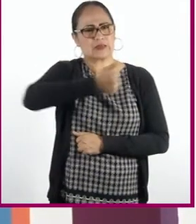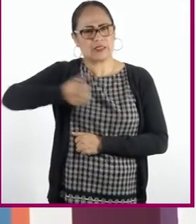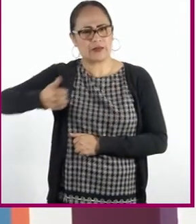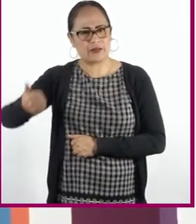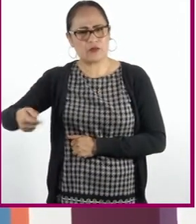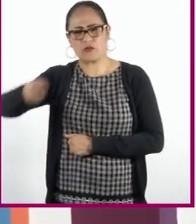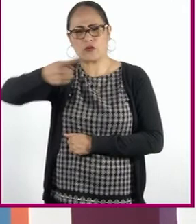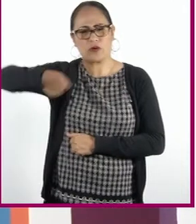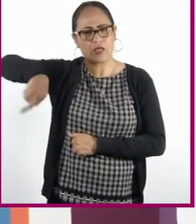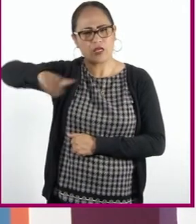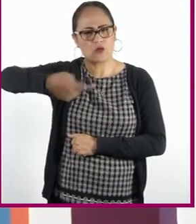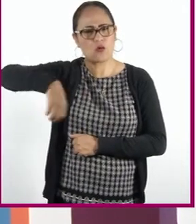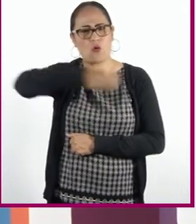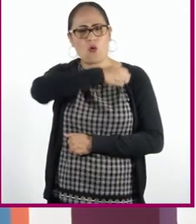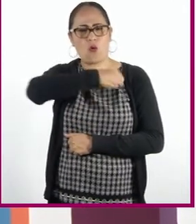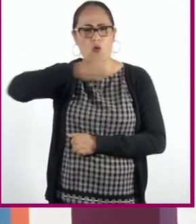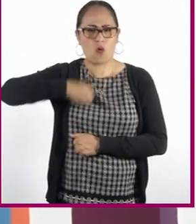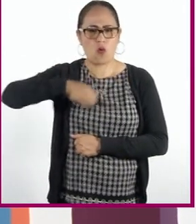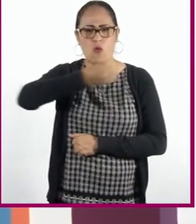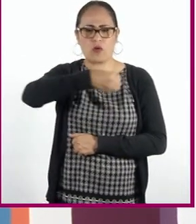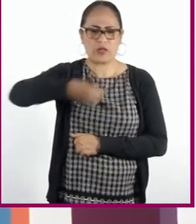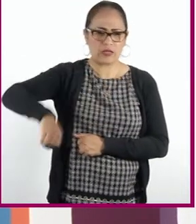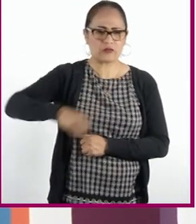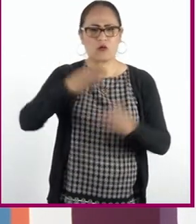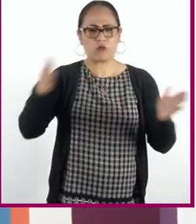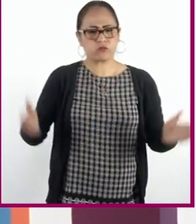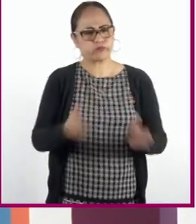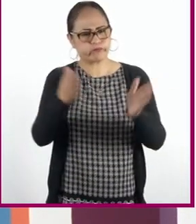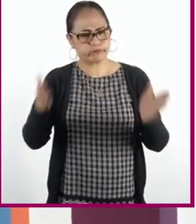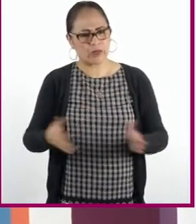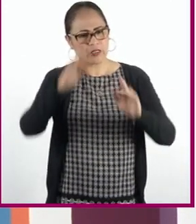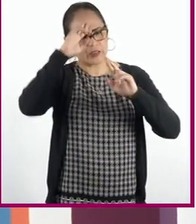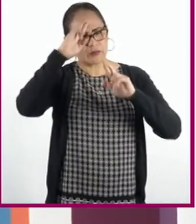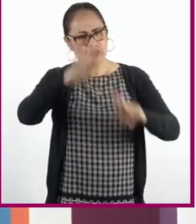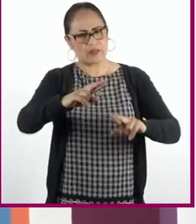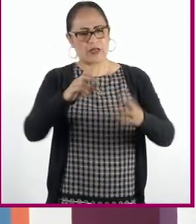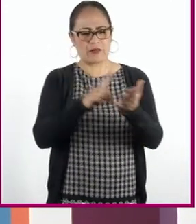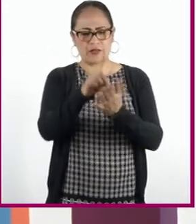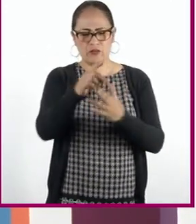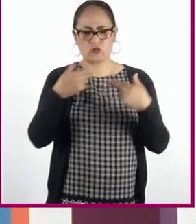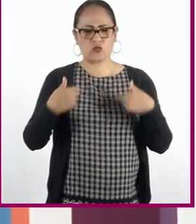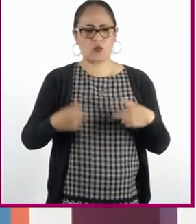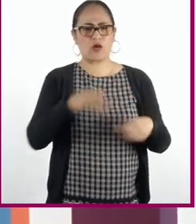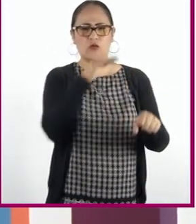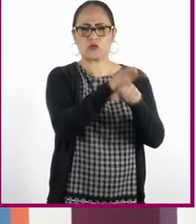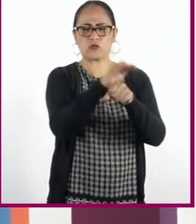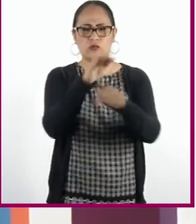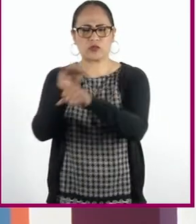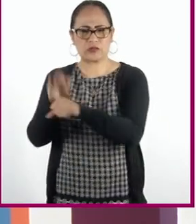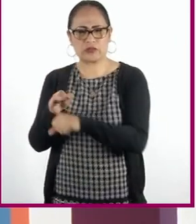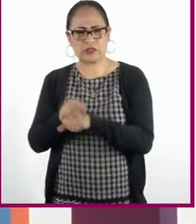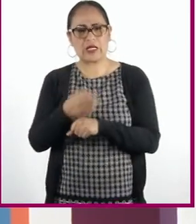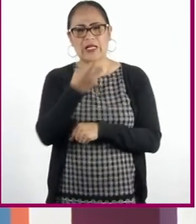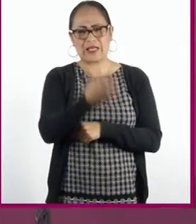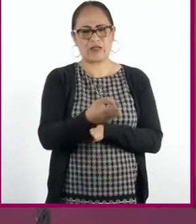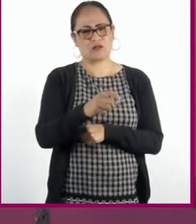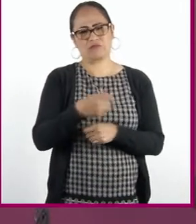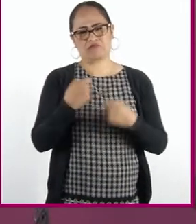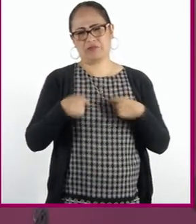obligación de promover, respetar, proteger y garantizar los derechos humanos consignados en favor del